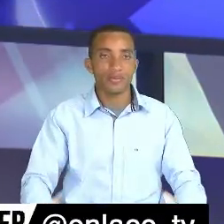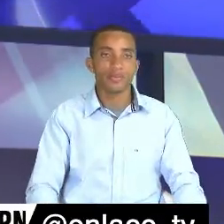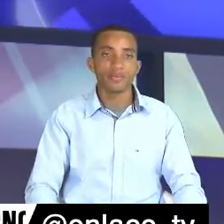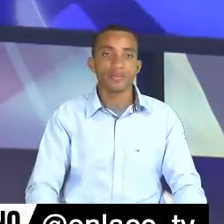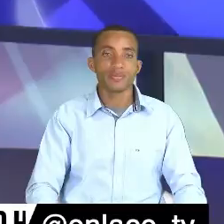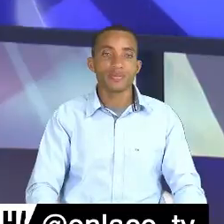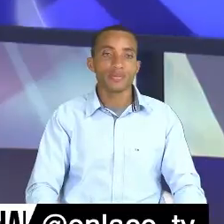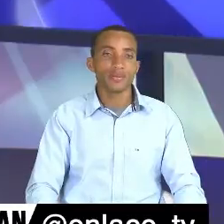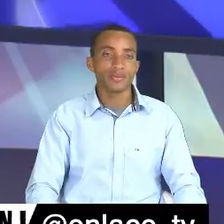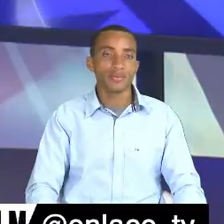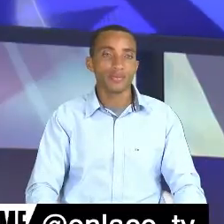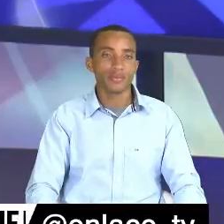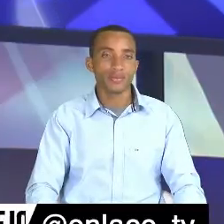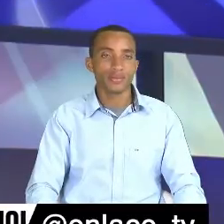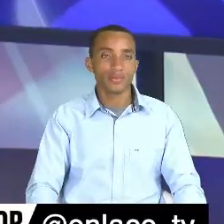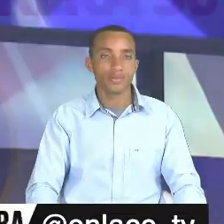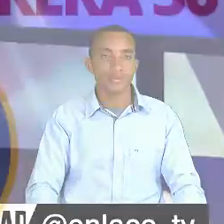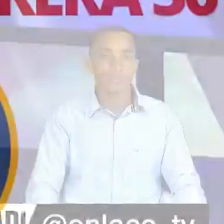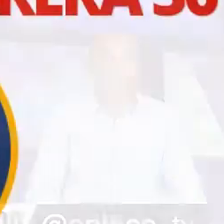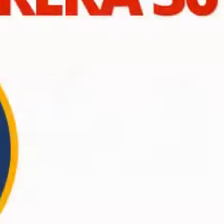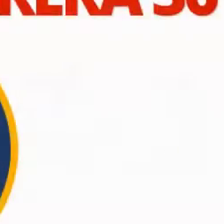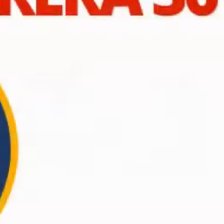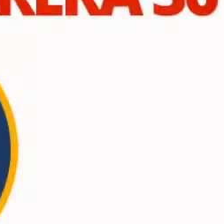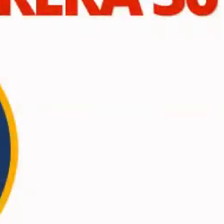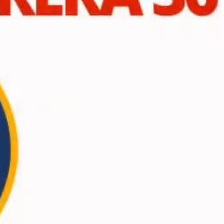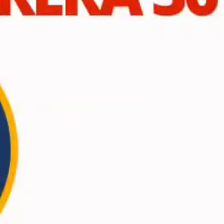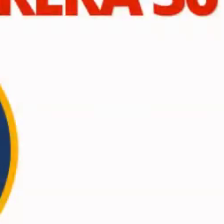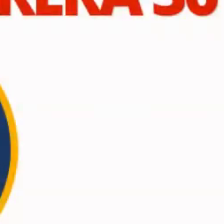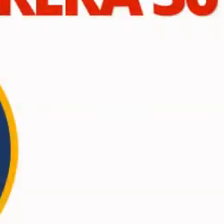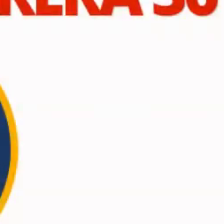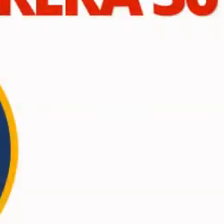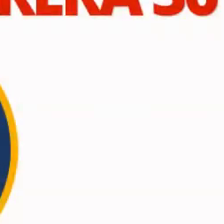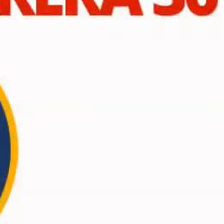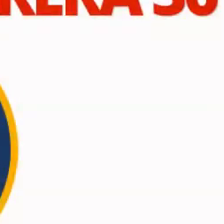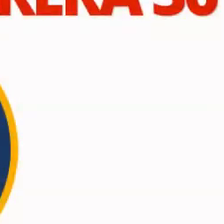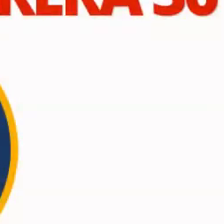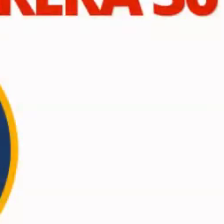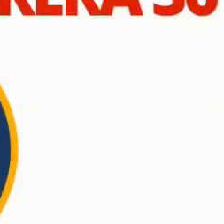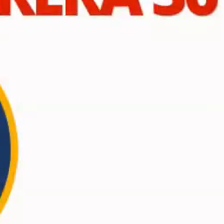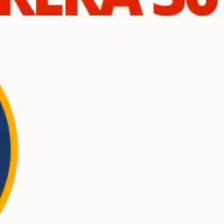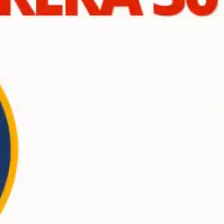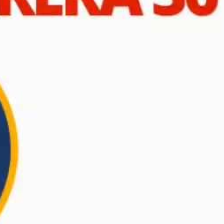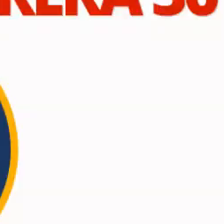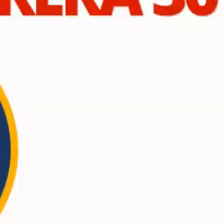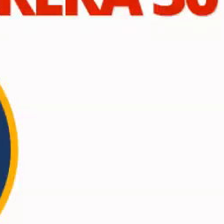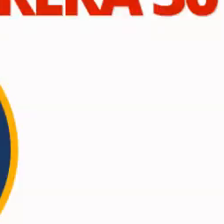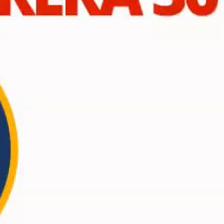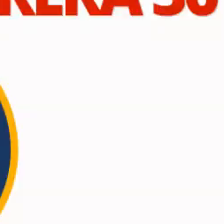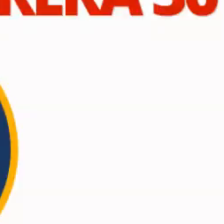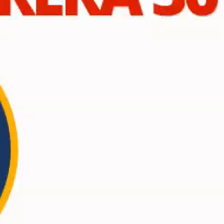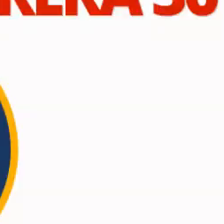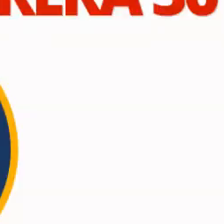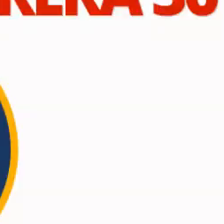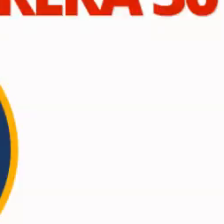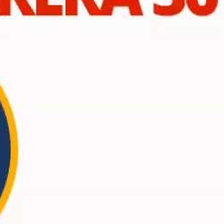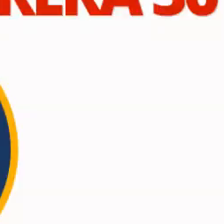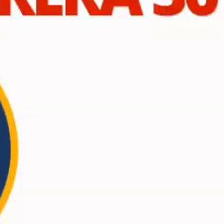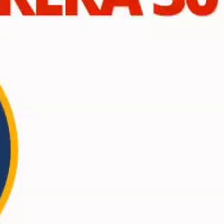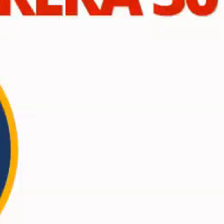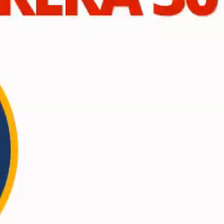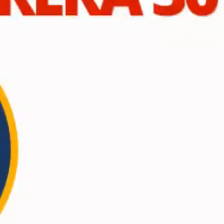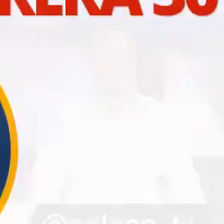pero antes de despedirnos, recuerde Materiales Eléctricos, Electrofer, ilumina tu vida, ahora también en su nueva sede, ubicada en la avenida